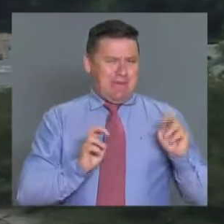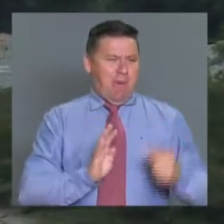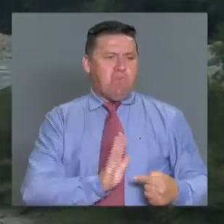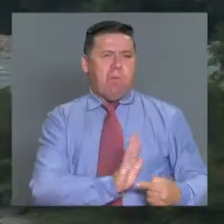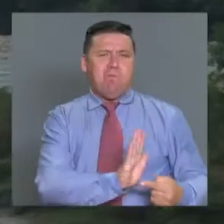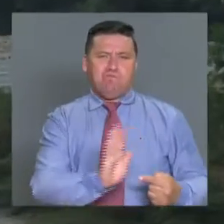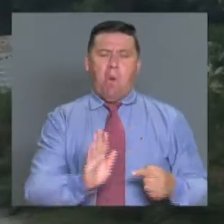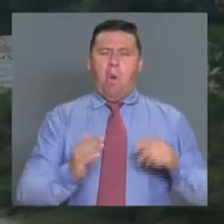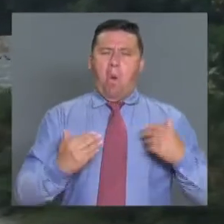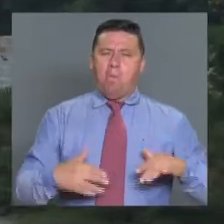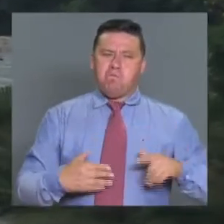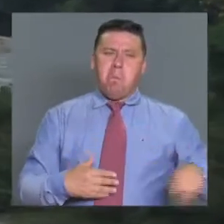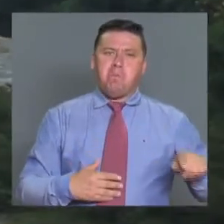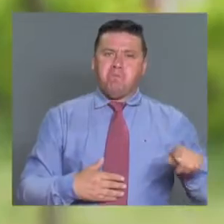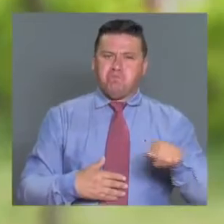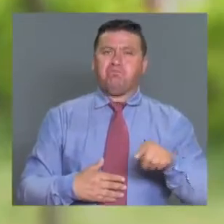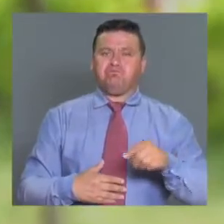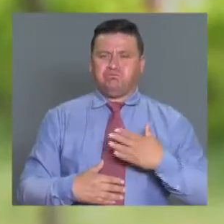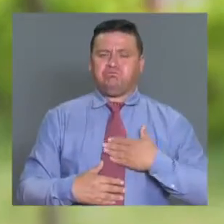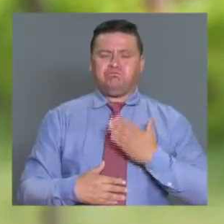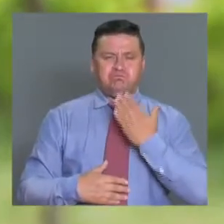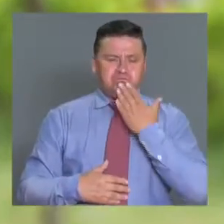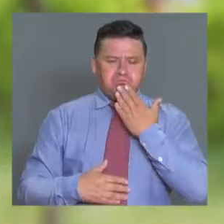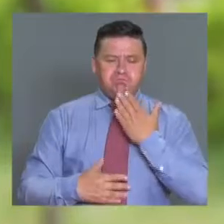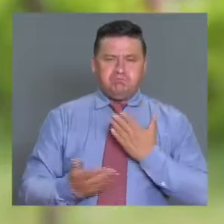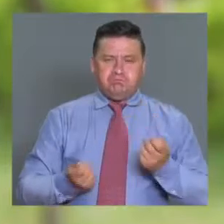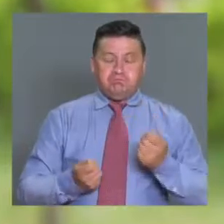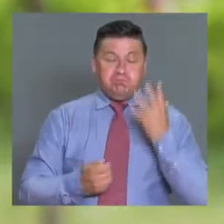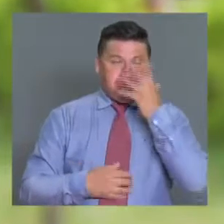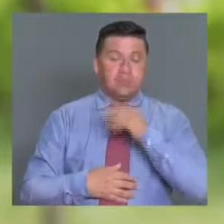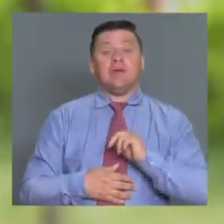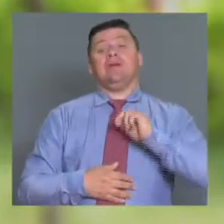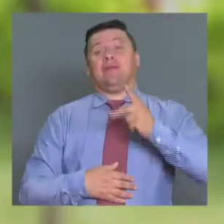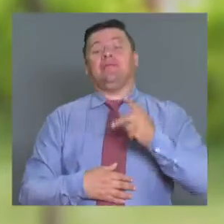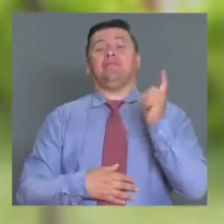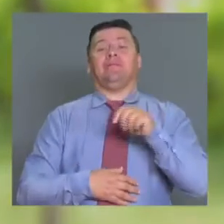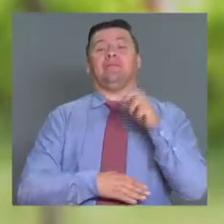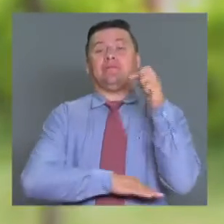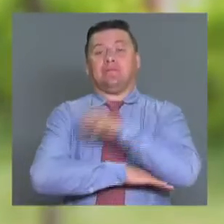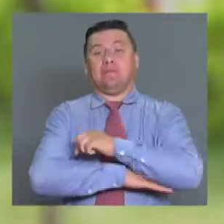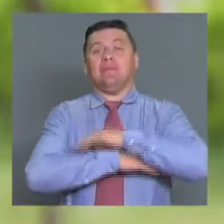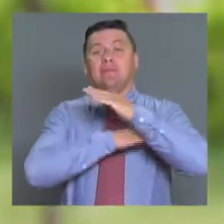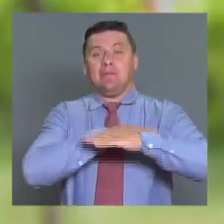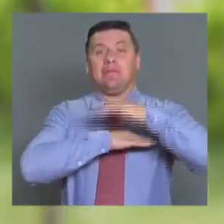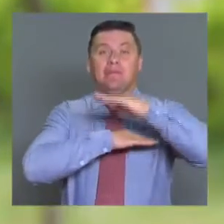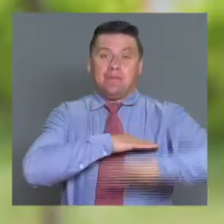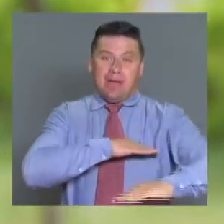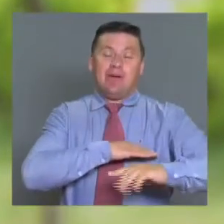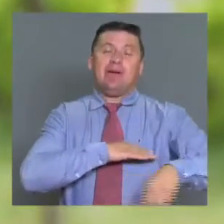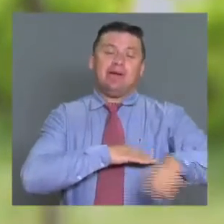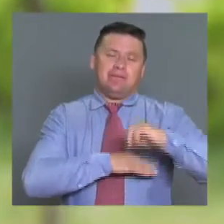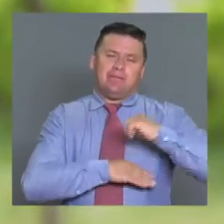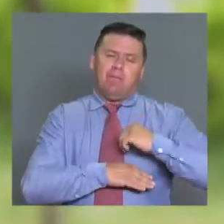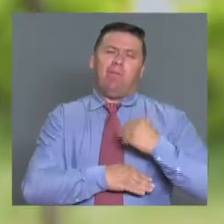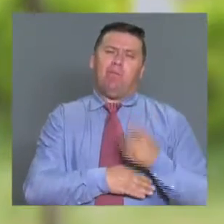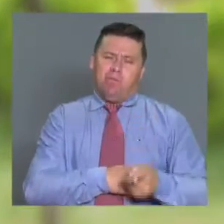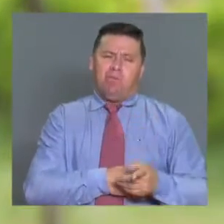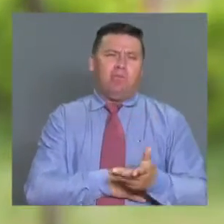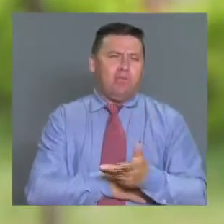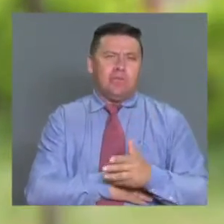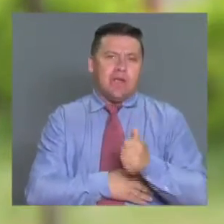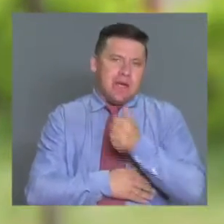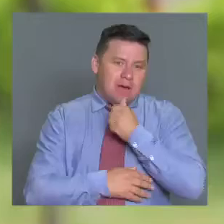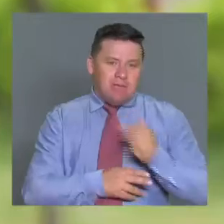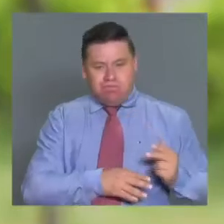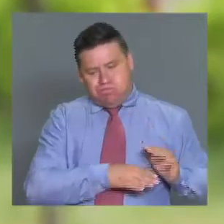ha dejado como privilegio para que nosotros podamos conservarlos y podamos contemplar los y acá en el bajo putumayo tenemos también un sinnúmero de la parte